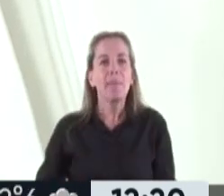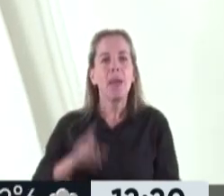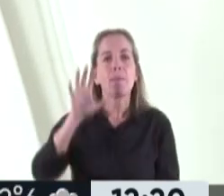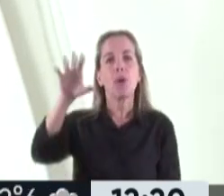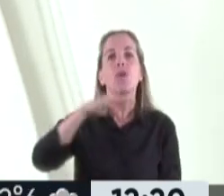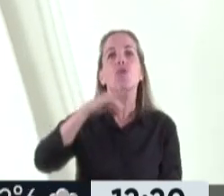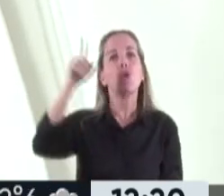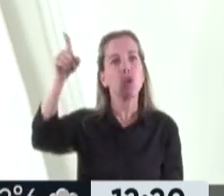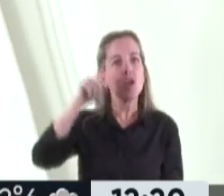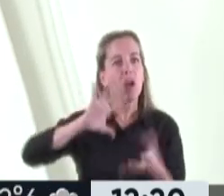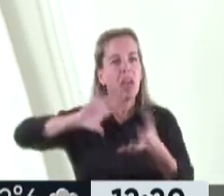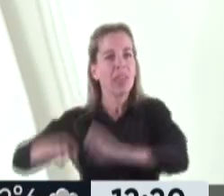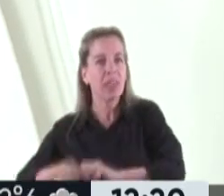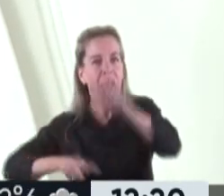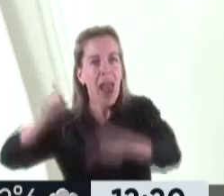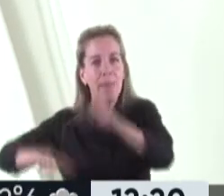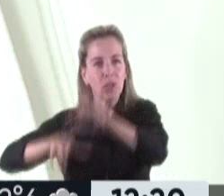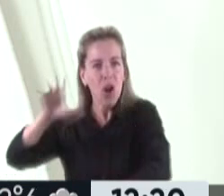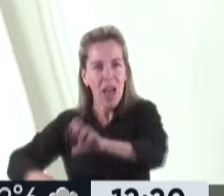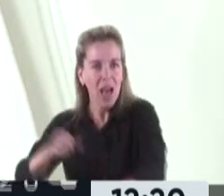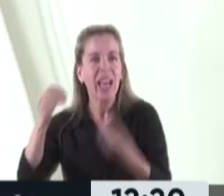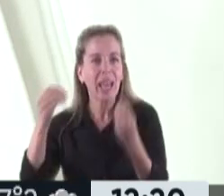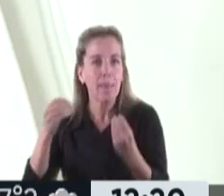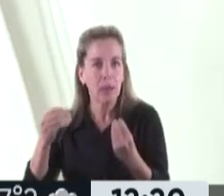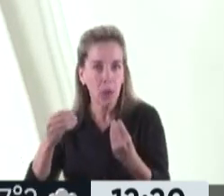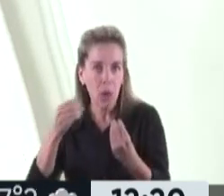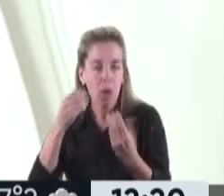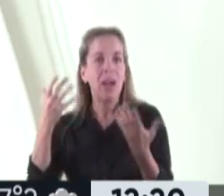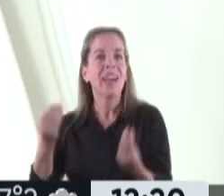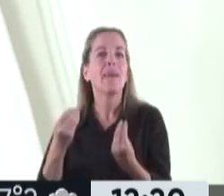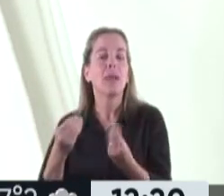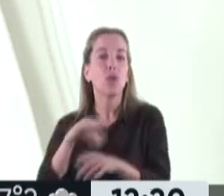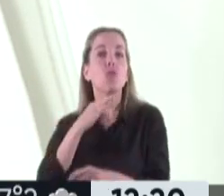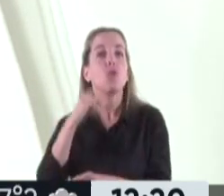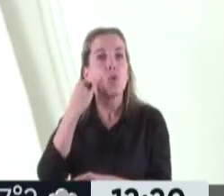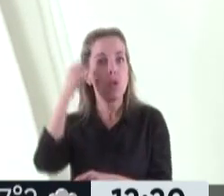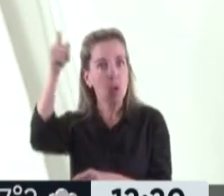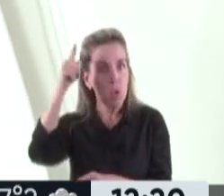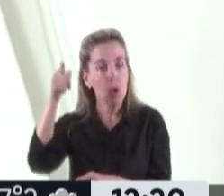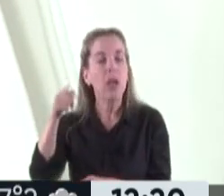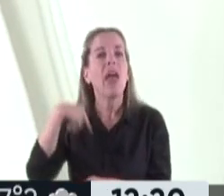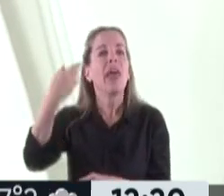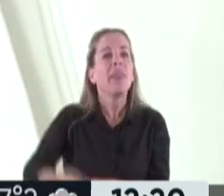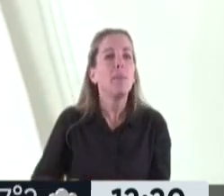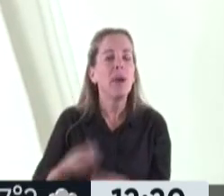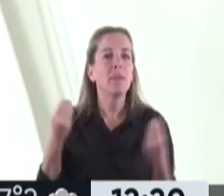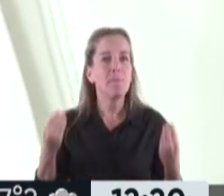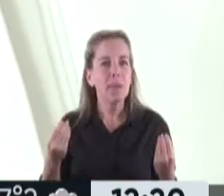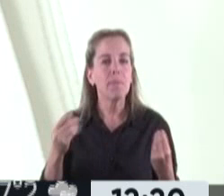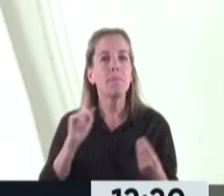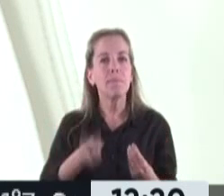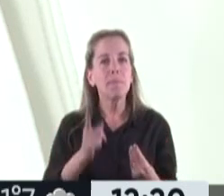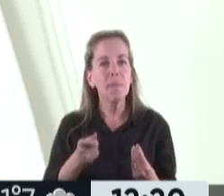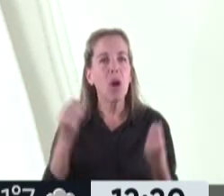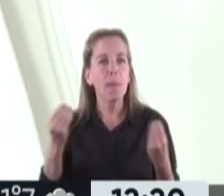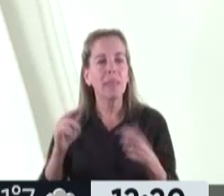la represión, que no solamente dichos, sino hechos, que después tuvieron un aval que se mostró en forma política, y